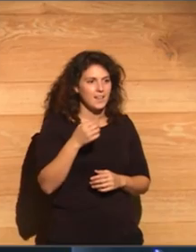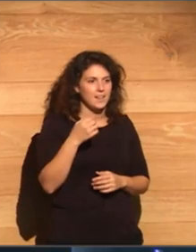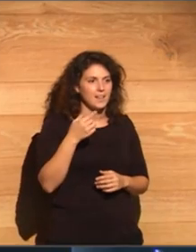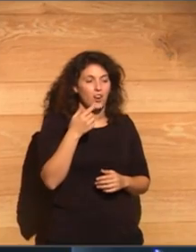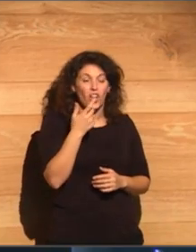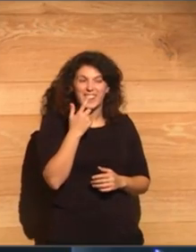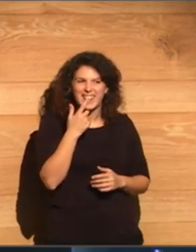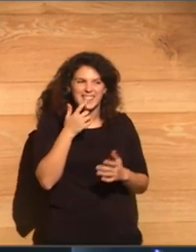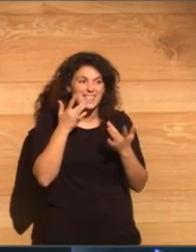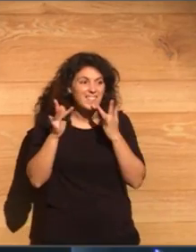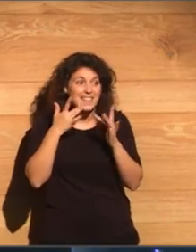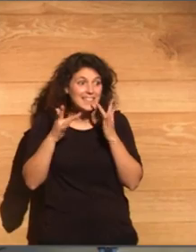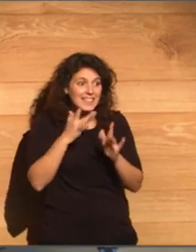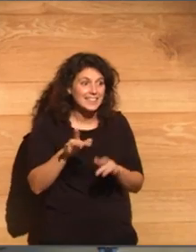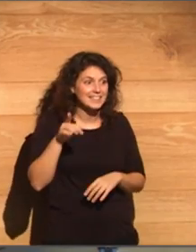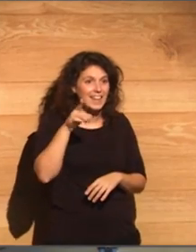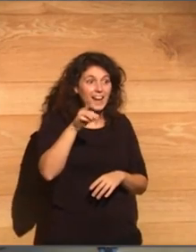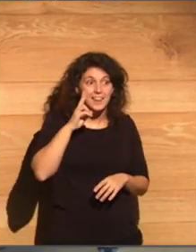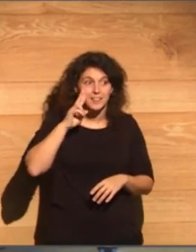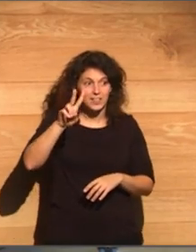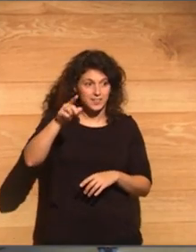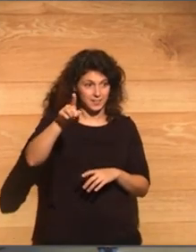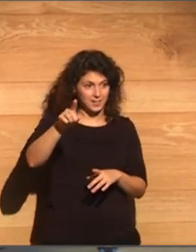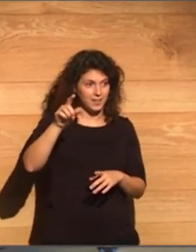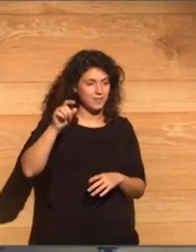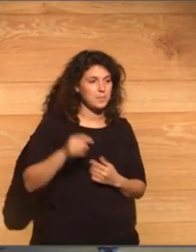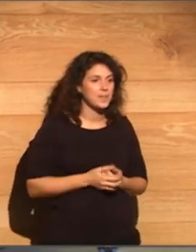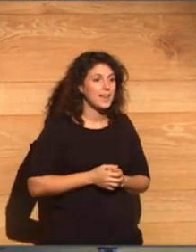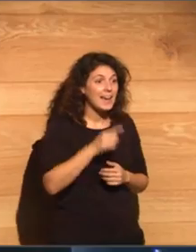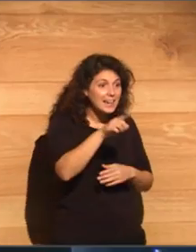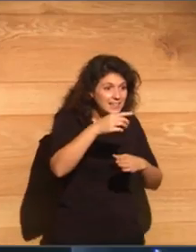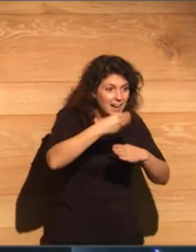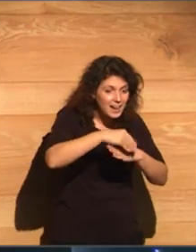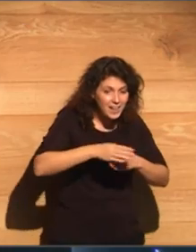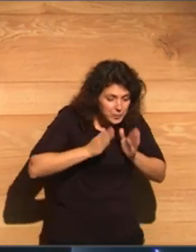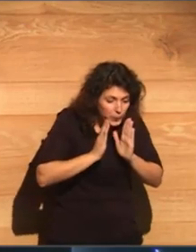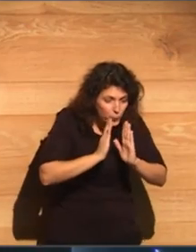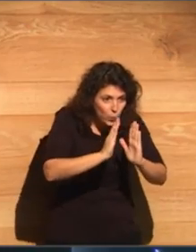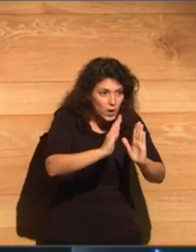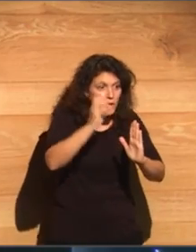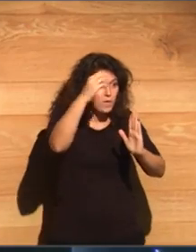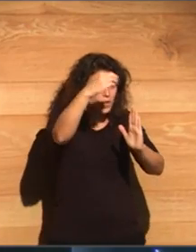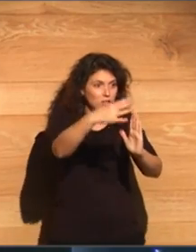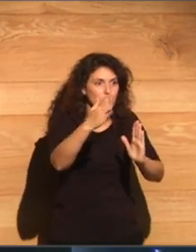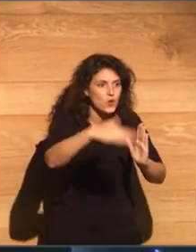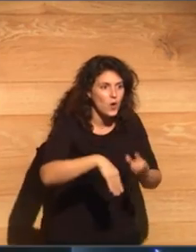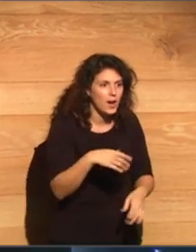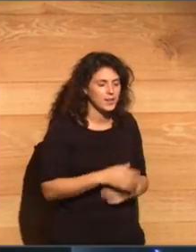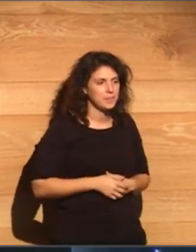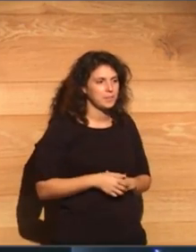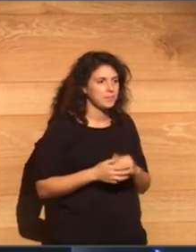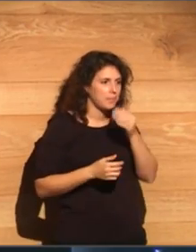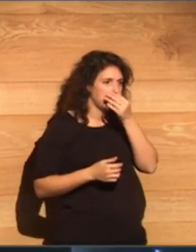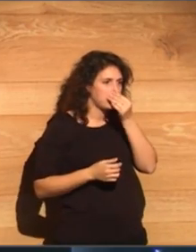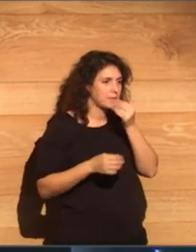dientes brillantes. No, sales ahí. No hay farolas. Sales ahí y en ese callejón no hay farolas, porque la gente sonríe y se ve perfecto. Por tanto, proviene de los